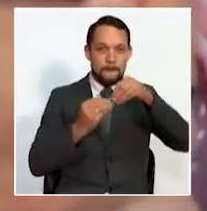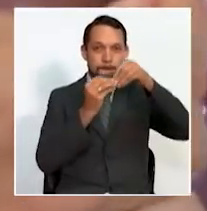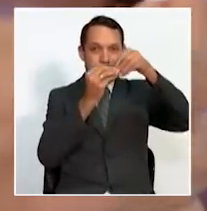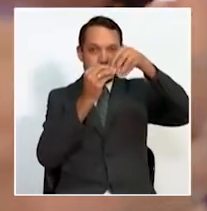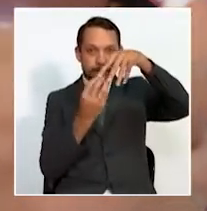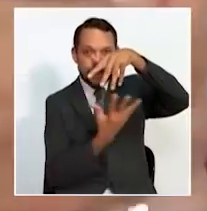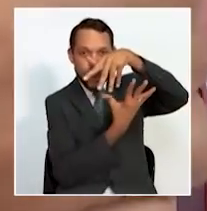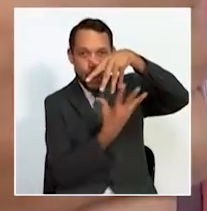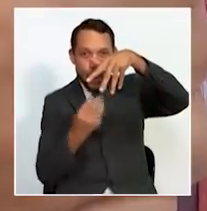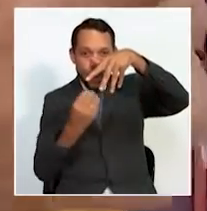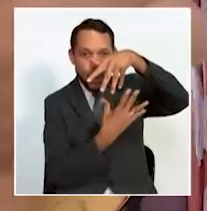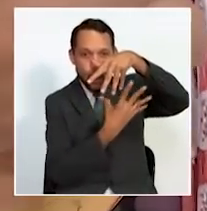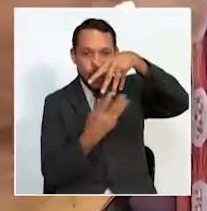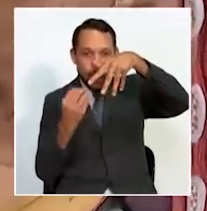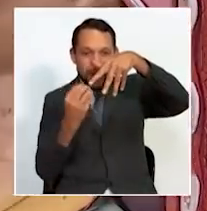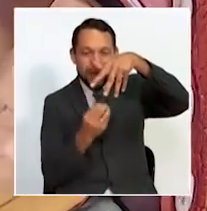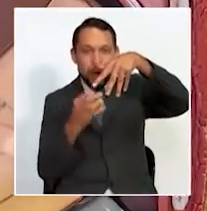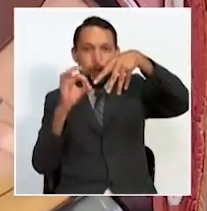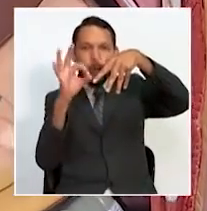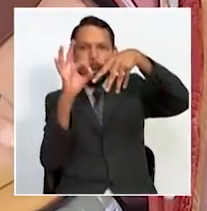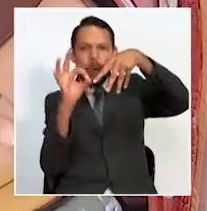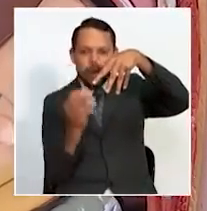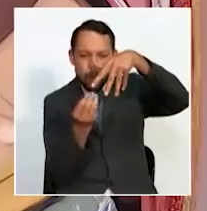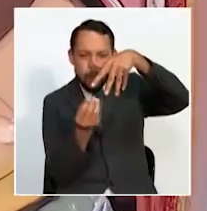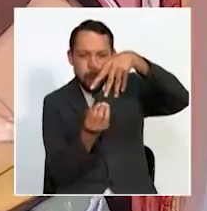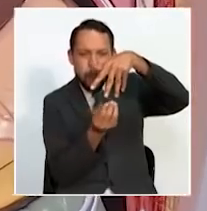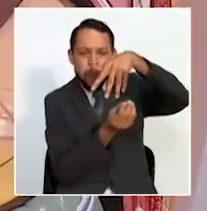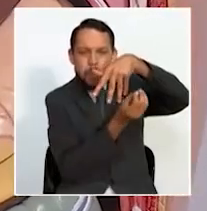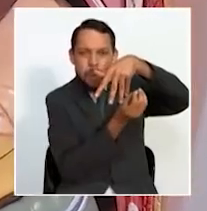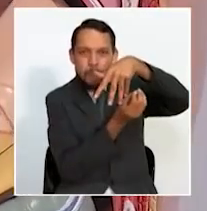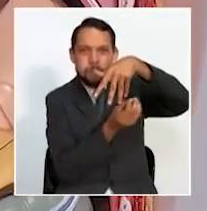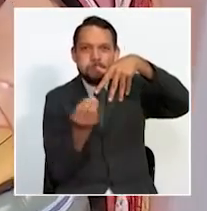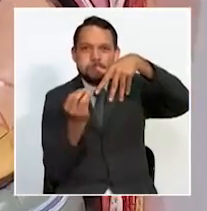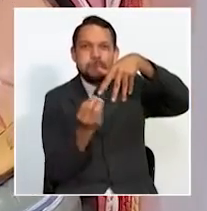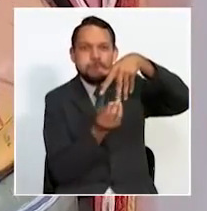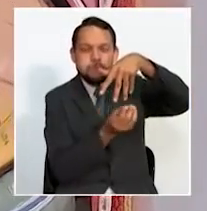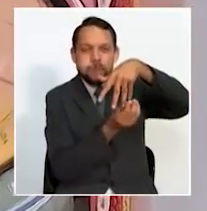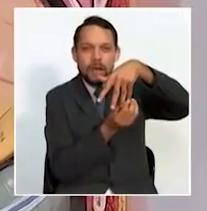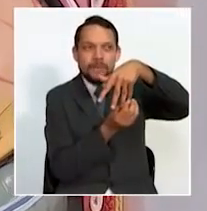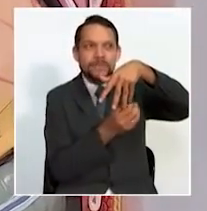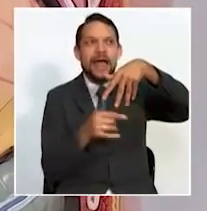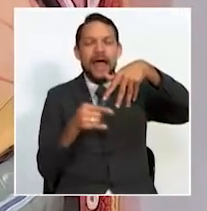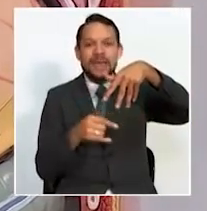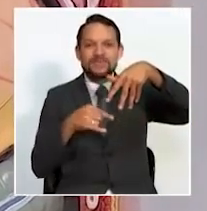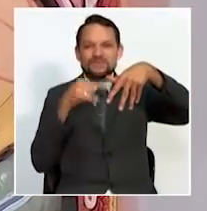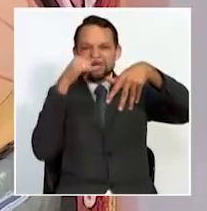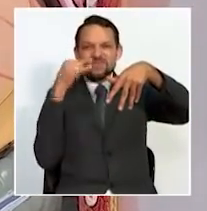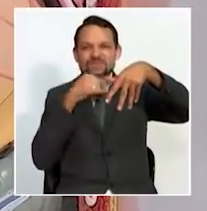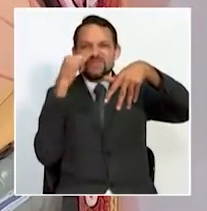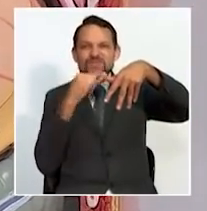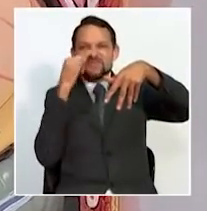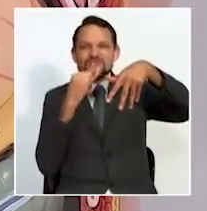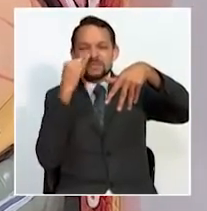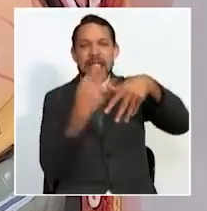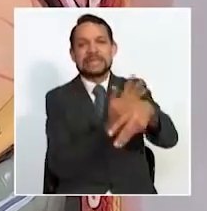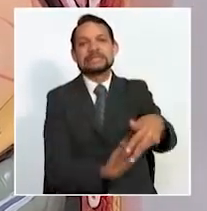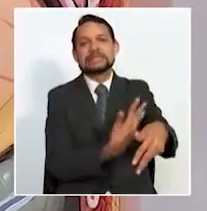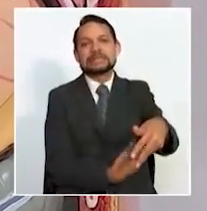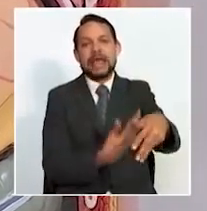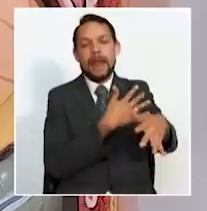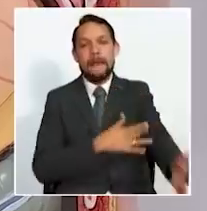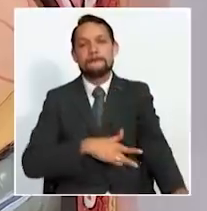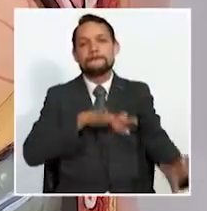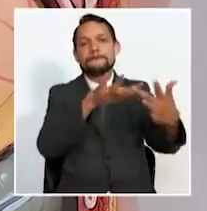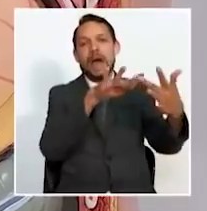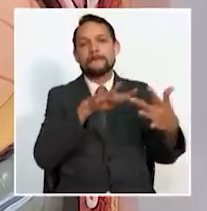los bronquíolos, que son los más pequeños. Estos bronquíolos son los que llevan el aire, el